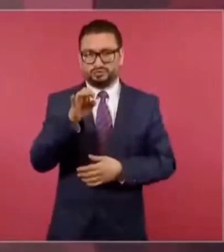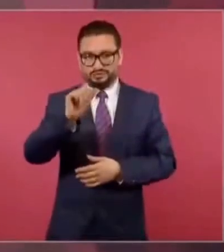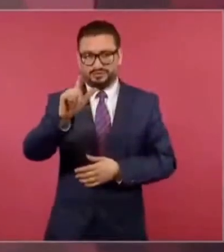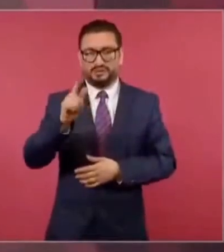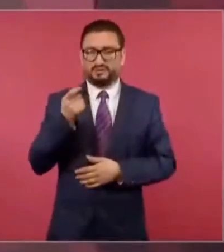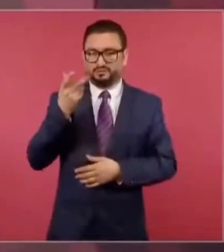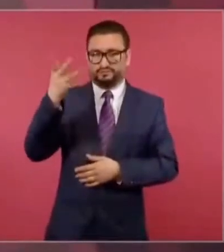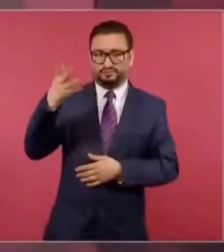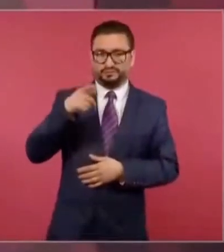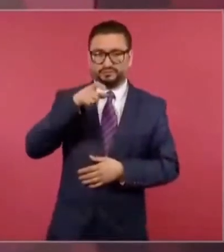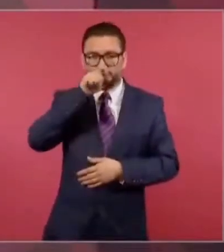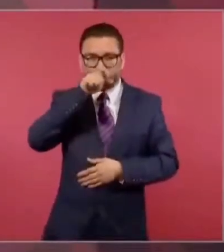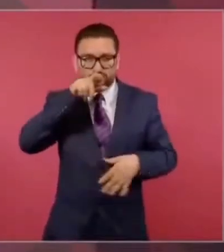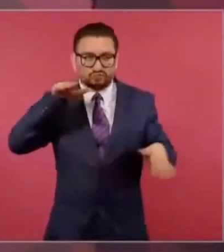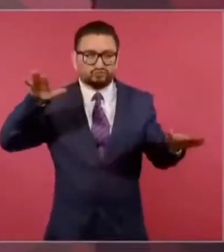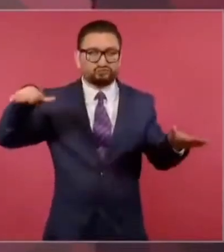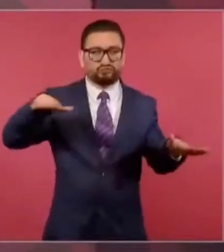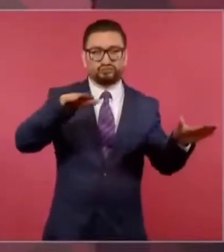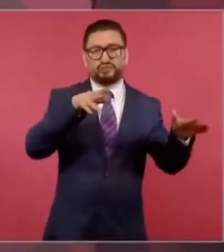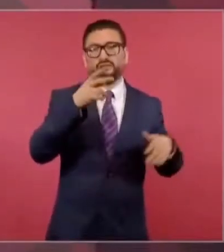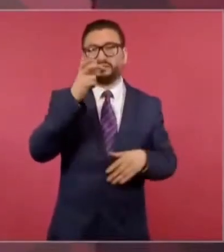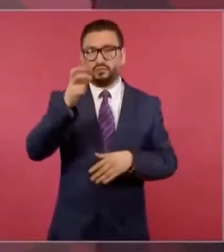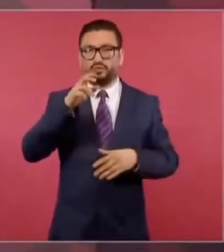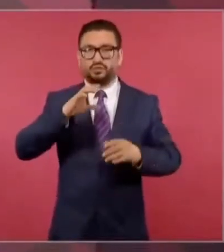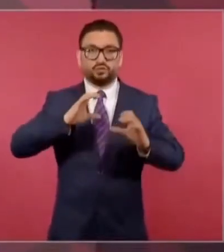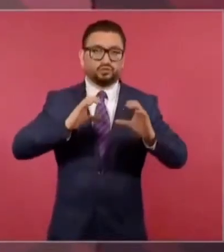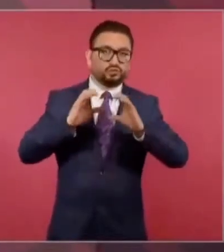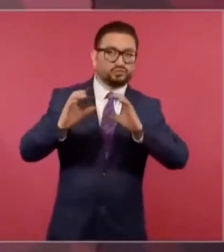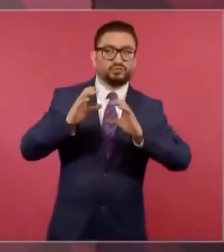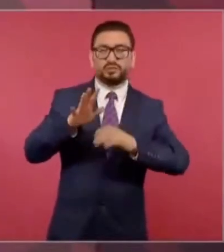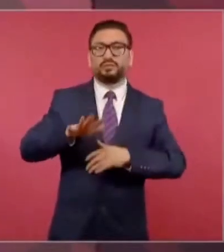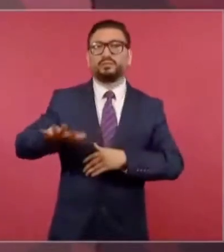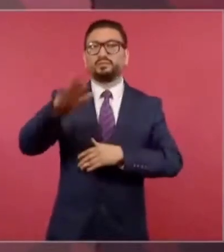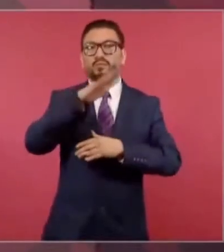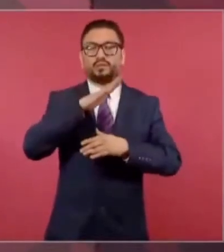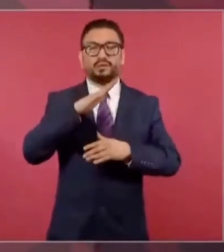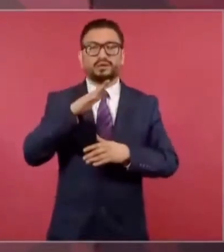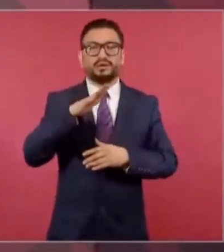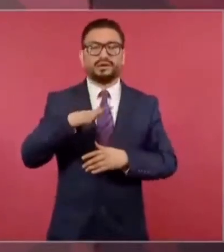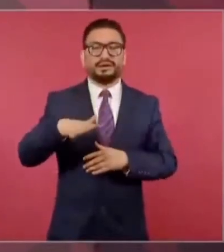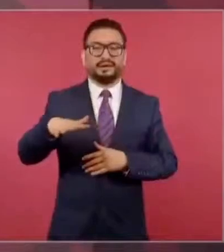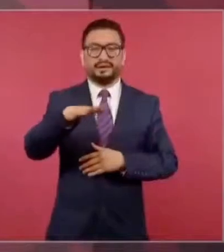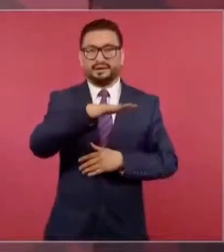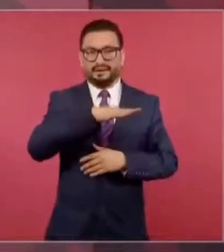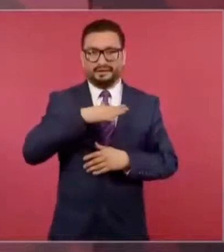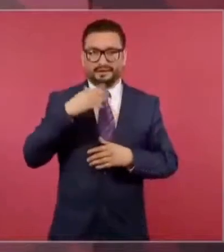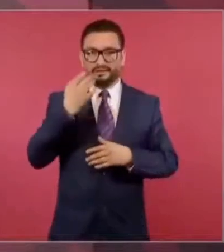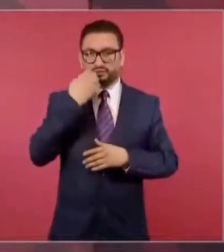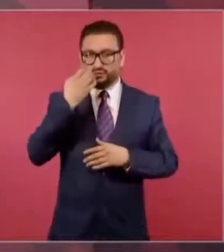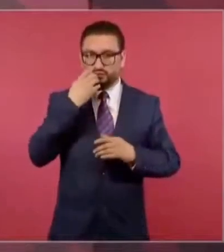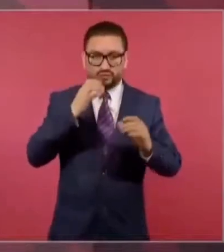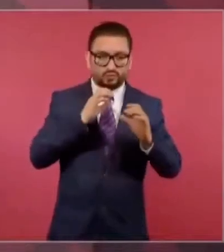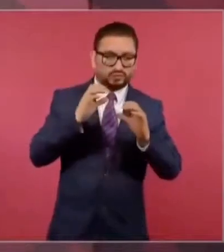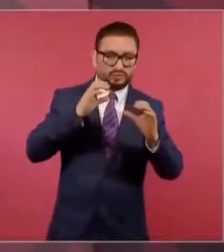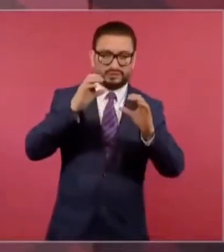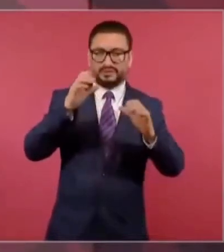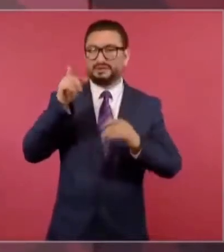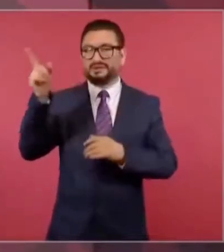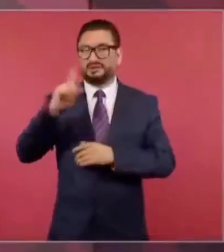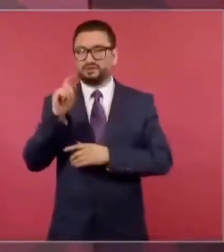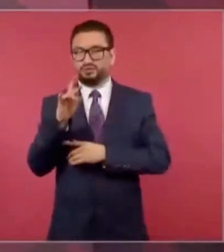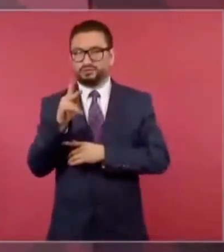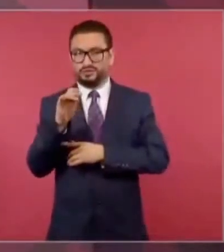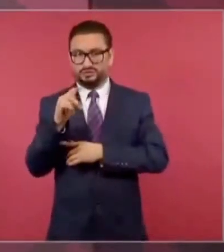Por eso hay que defender el habla de nuestros pueblos. No es decir, sopilote está bien dicho,